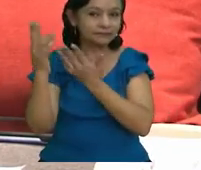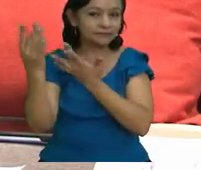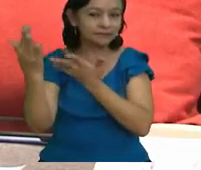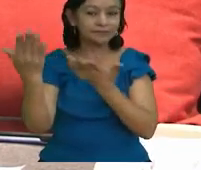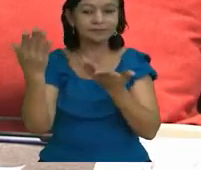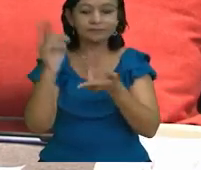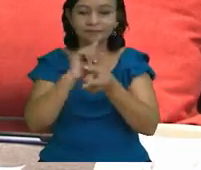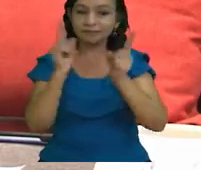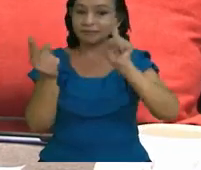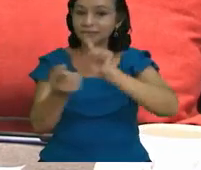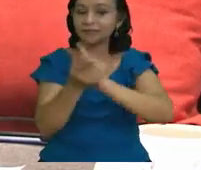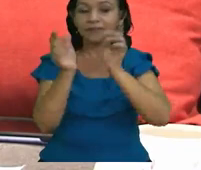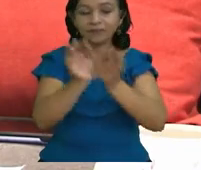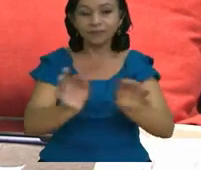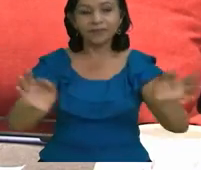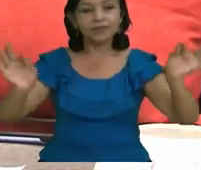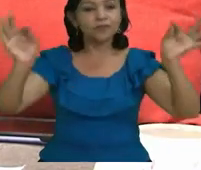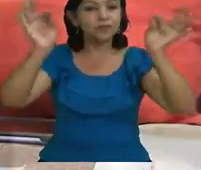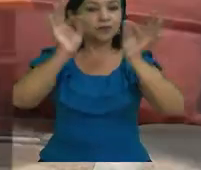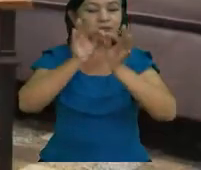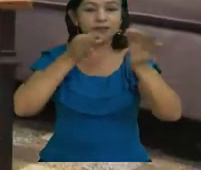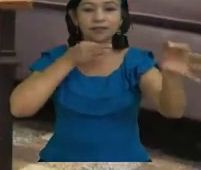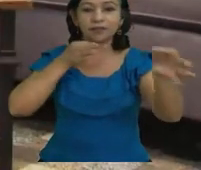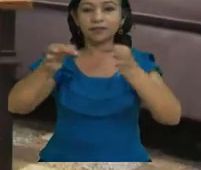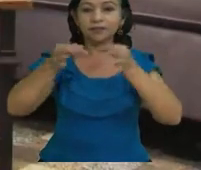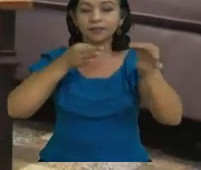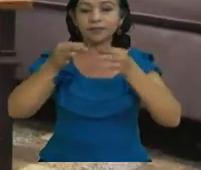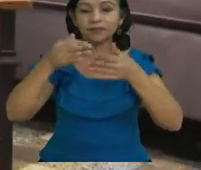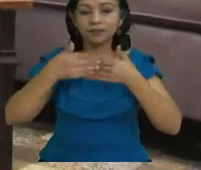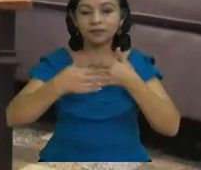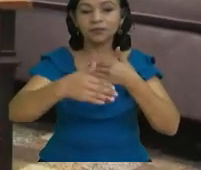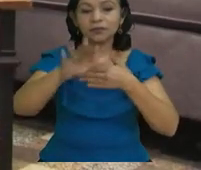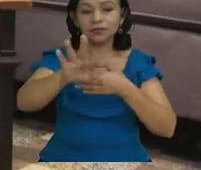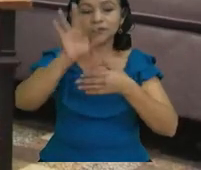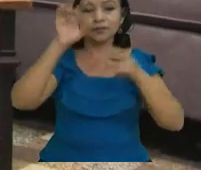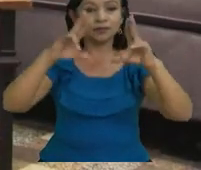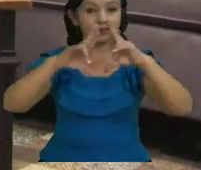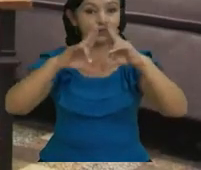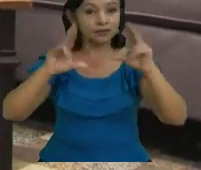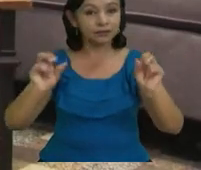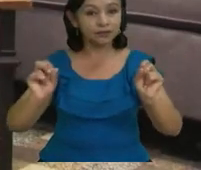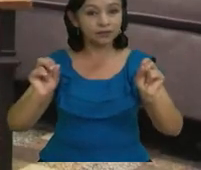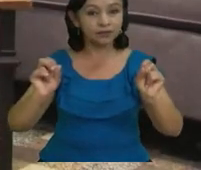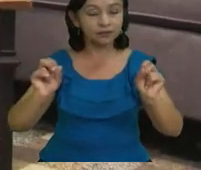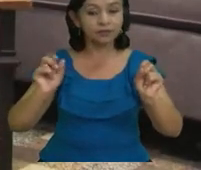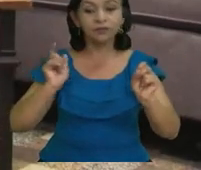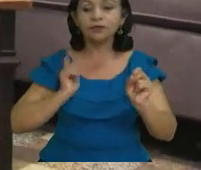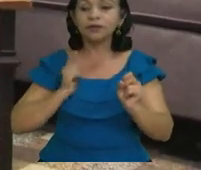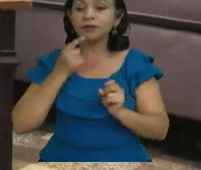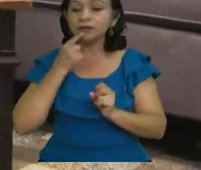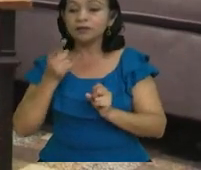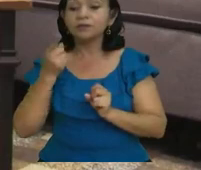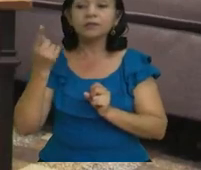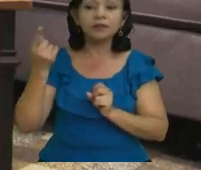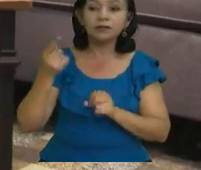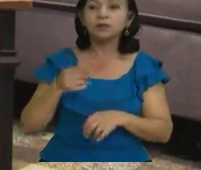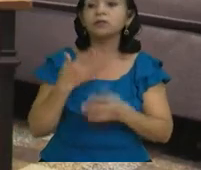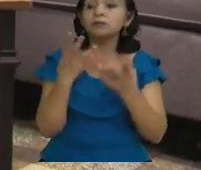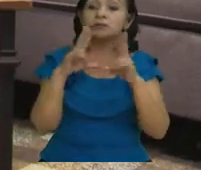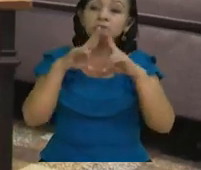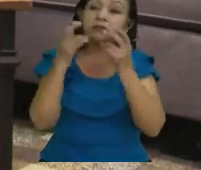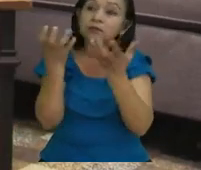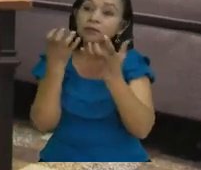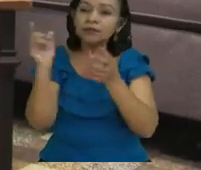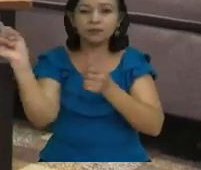transformaciones profundas, importante mencionar que cuando seleccionan al país no es porque llegamos y lo pedimos, miren, vengan para acá, sí, sino